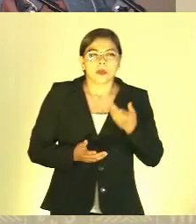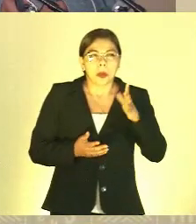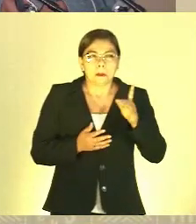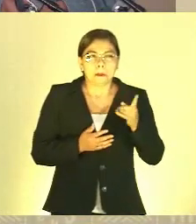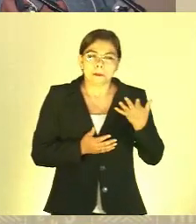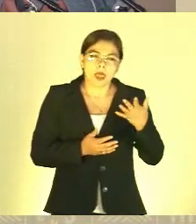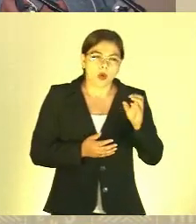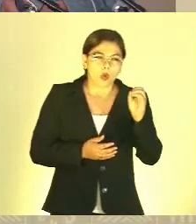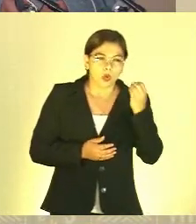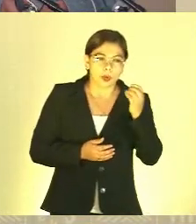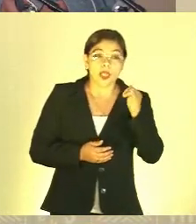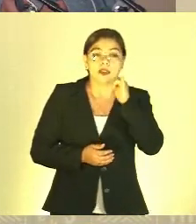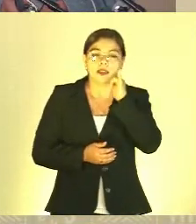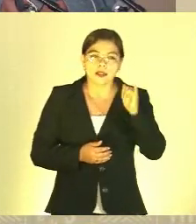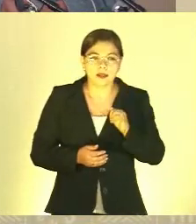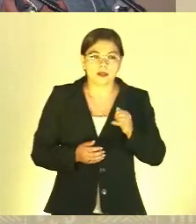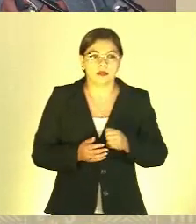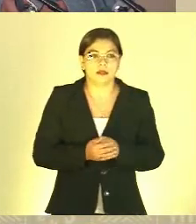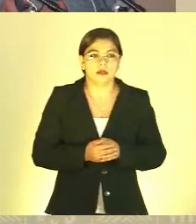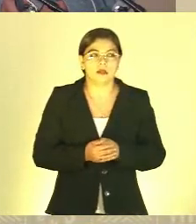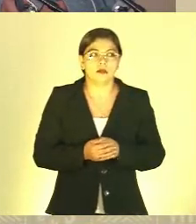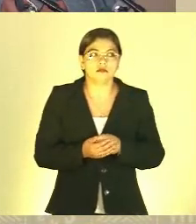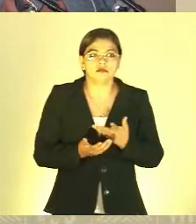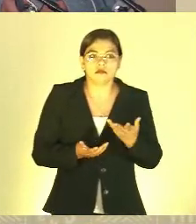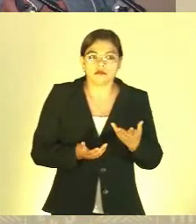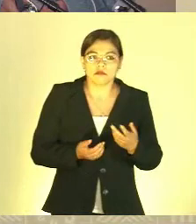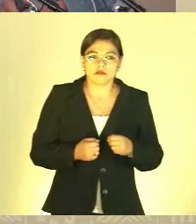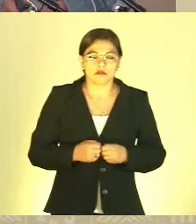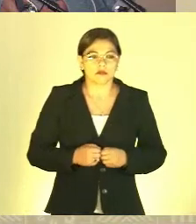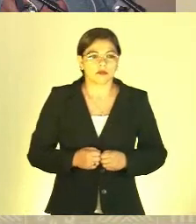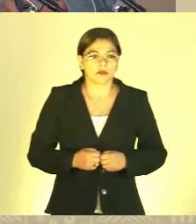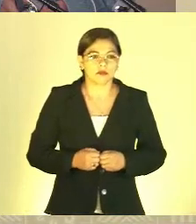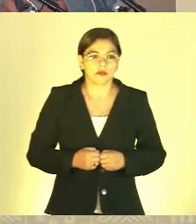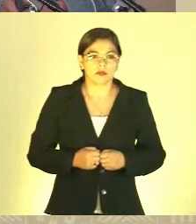ocurren, Italia pierde cualquier